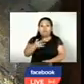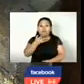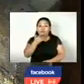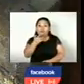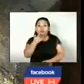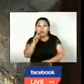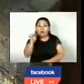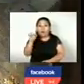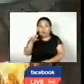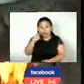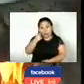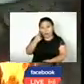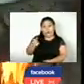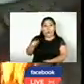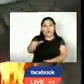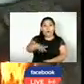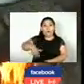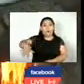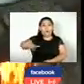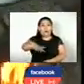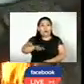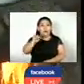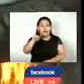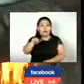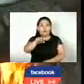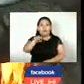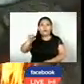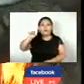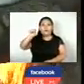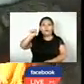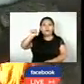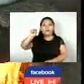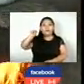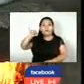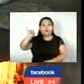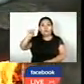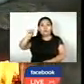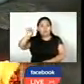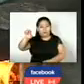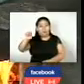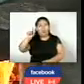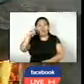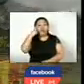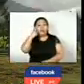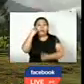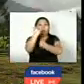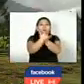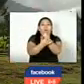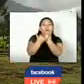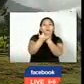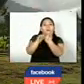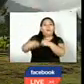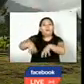aquí donde nos encontramos en san josé de la majada huayúa sonzonat